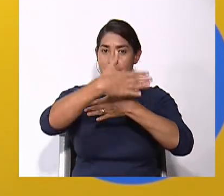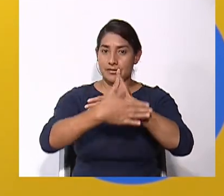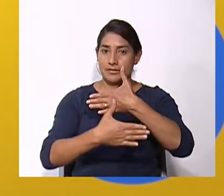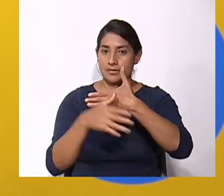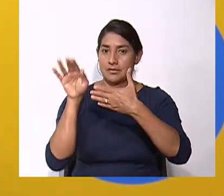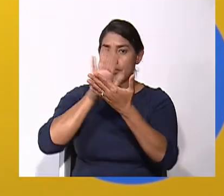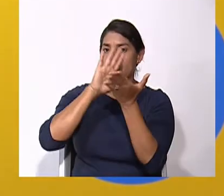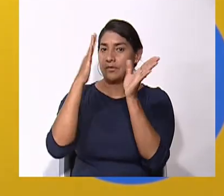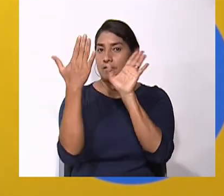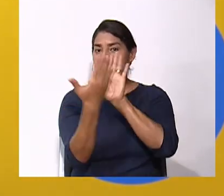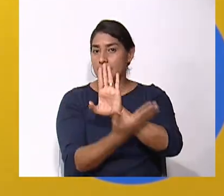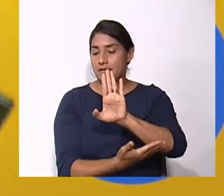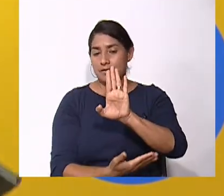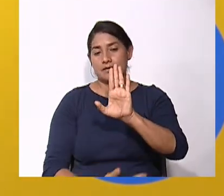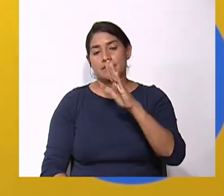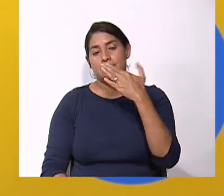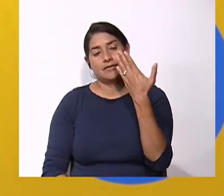presenta